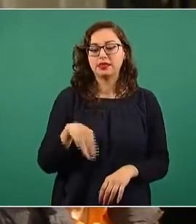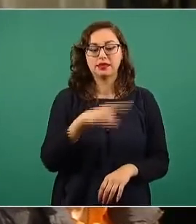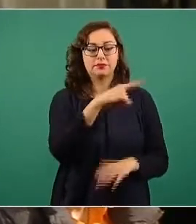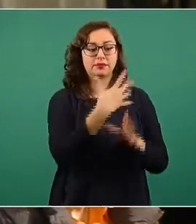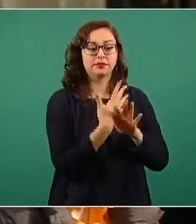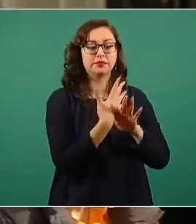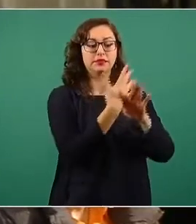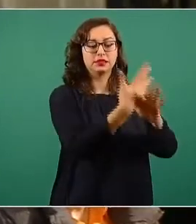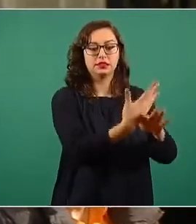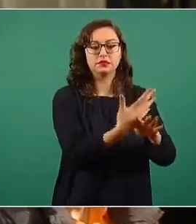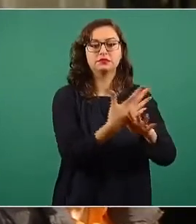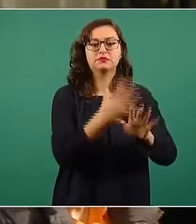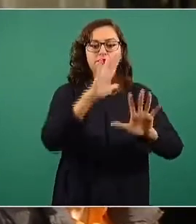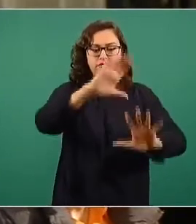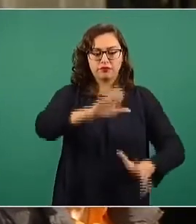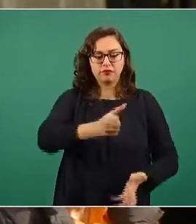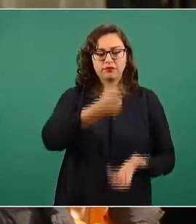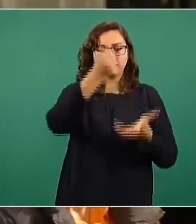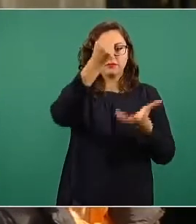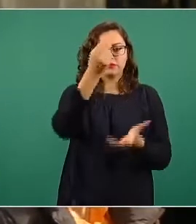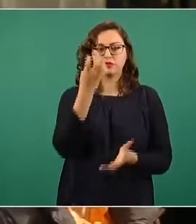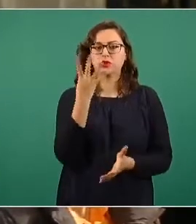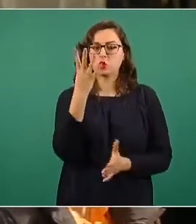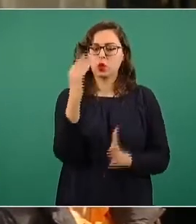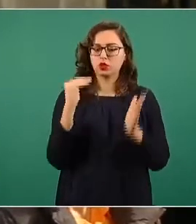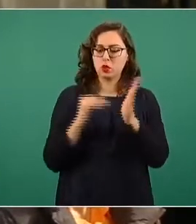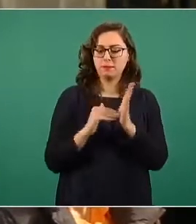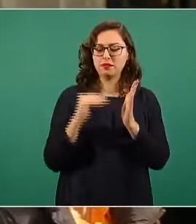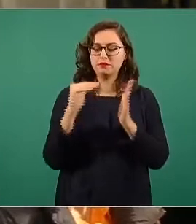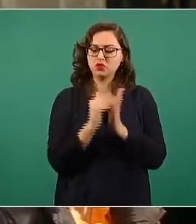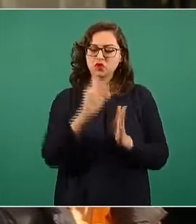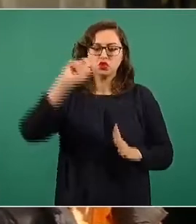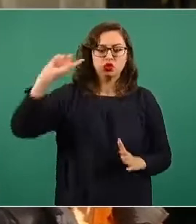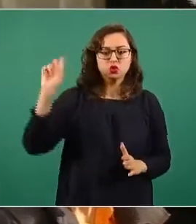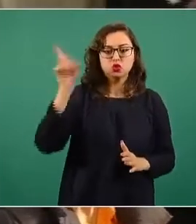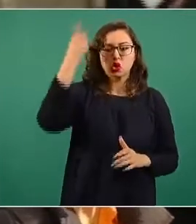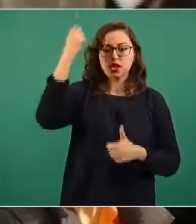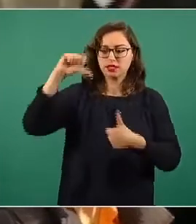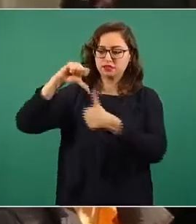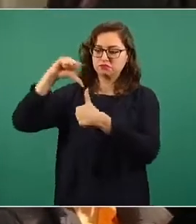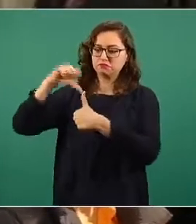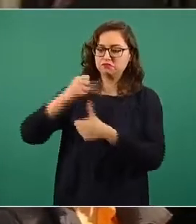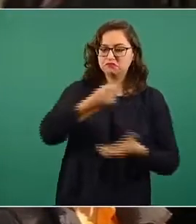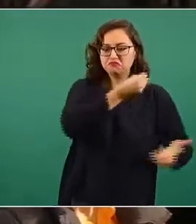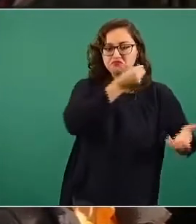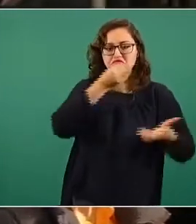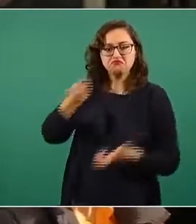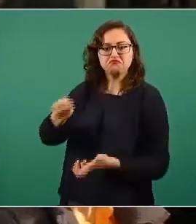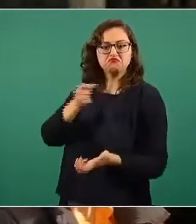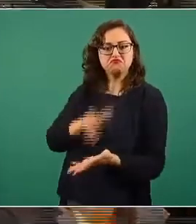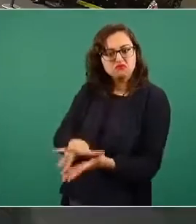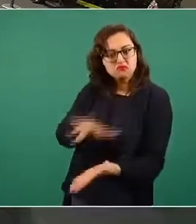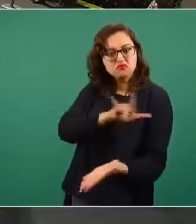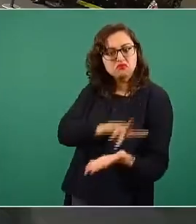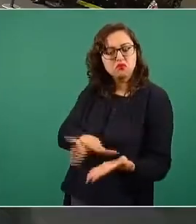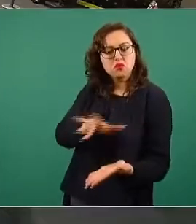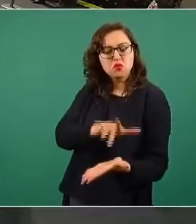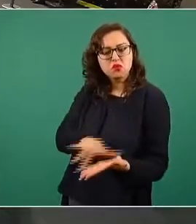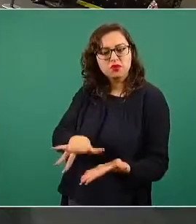destinará $4,000 millones en apoyo para Centroamérica. Entonces, Con base